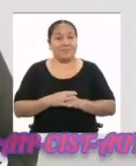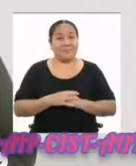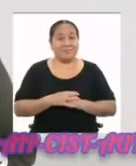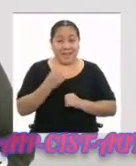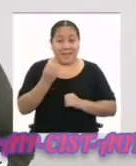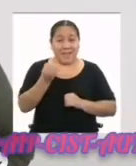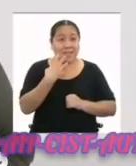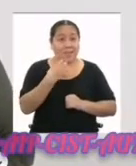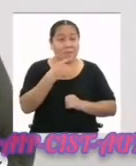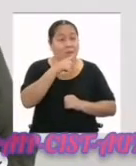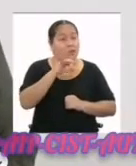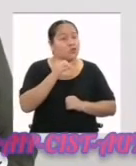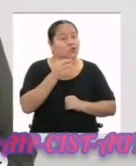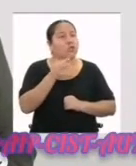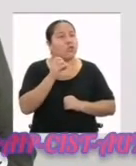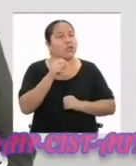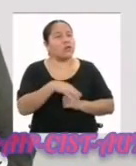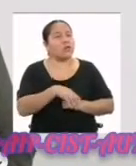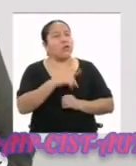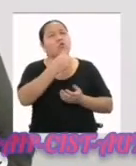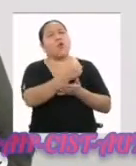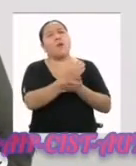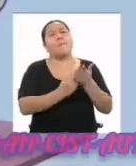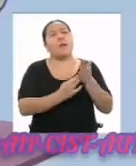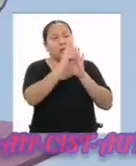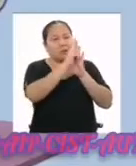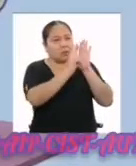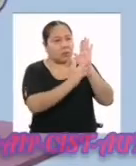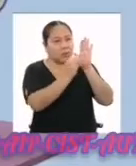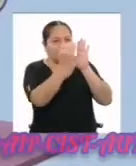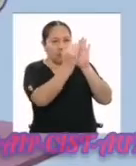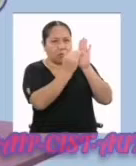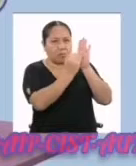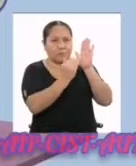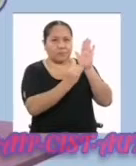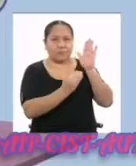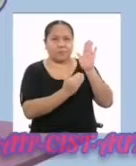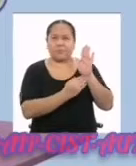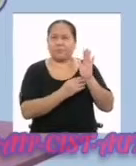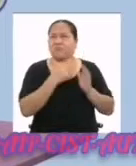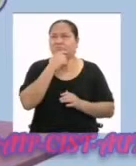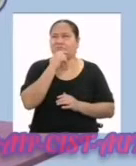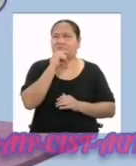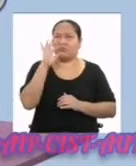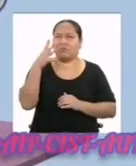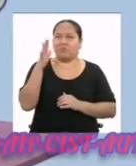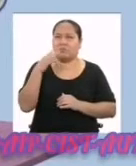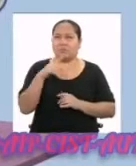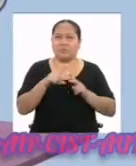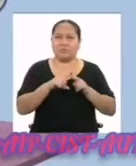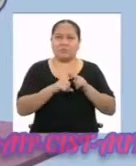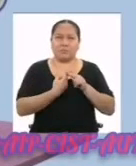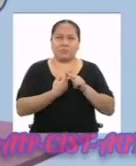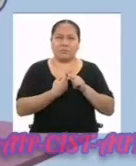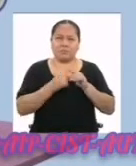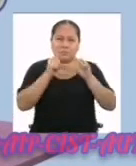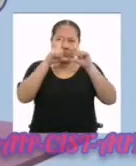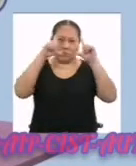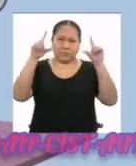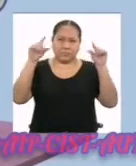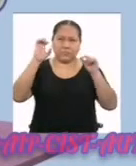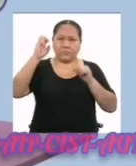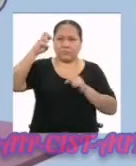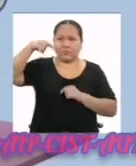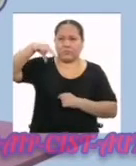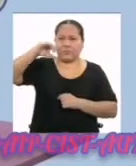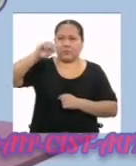¿recuerdas cuáles son las partes de un reglamento? Más o menos. Recuerdo que empezaba con un encabezado.